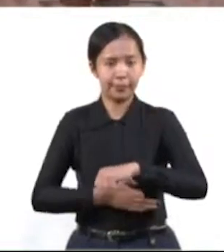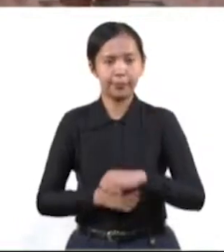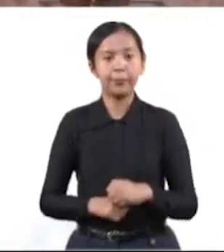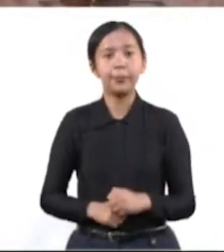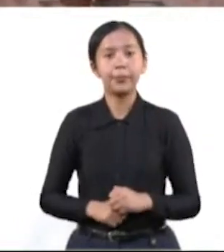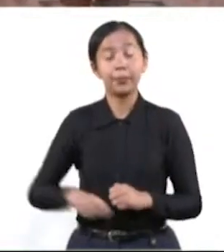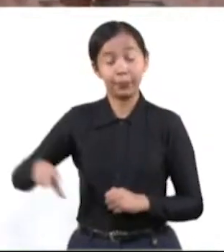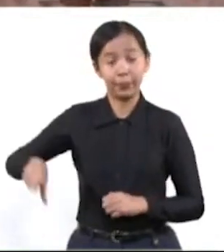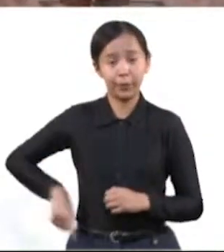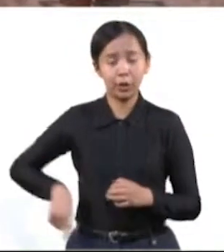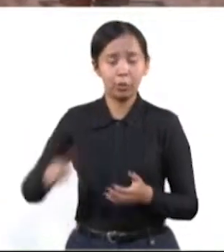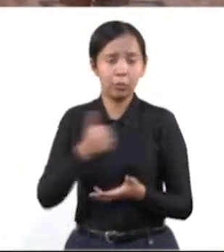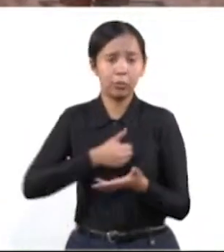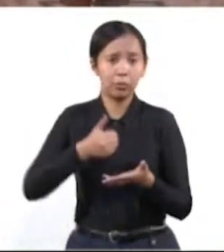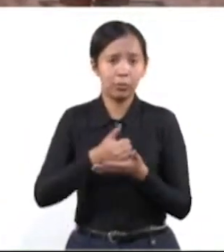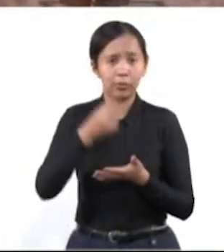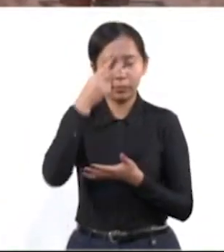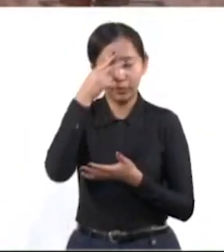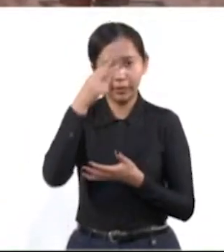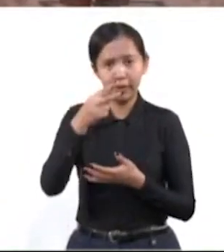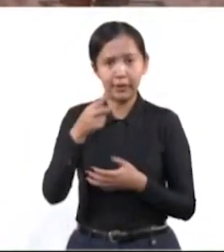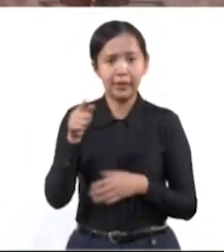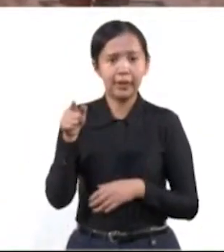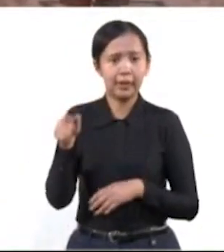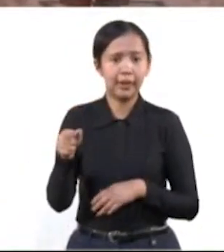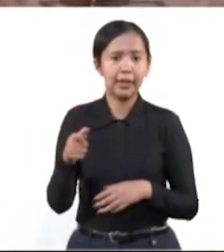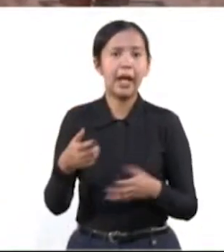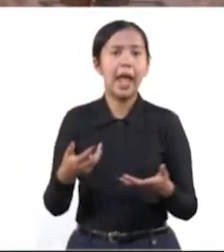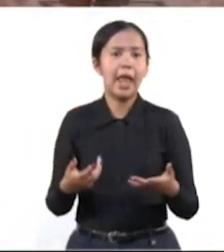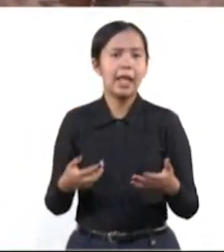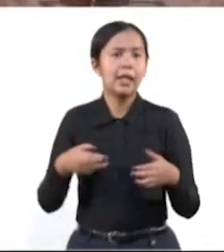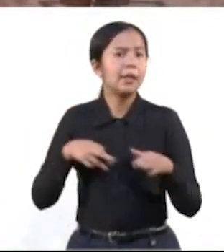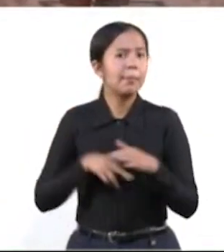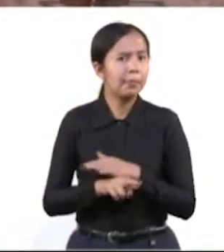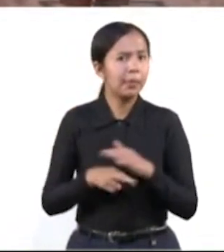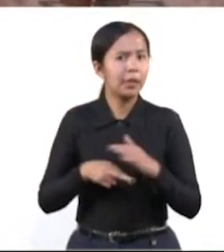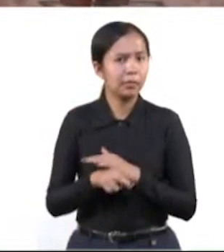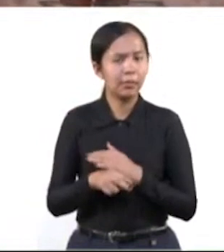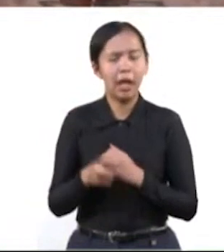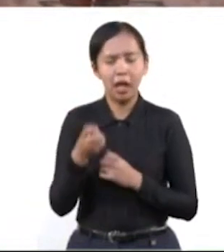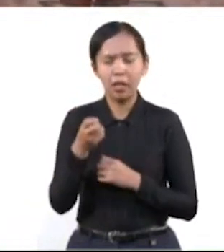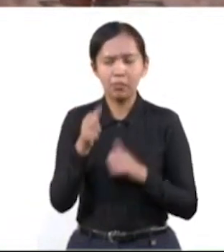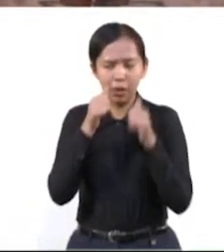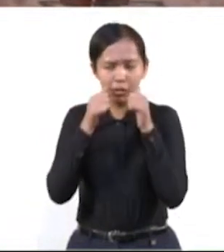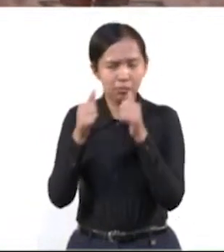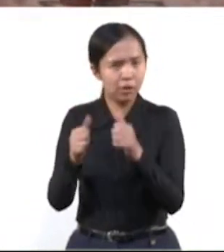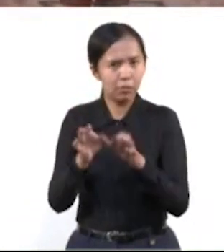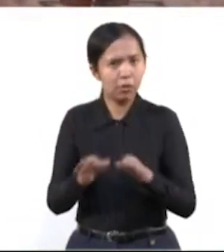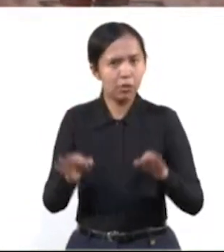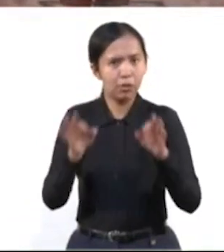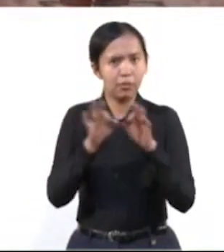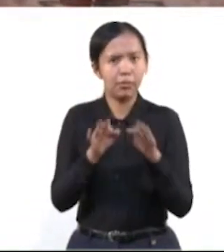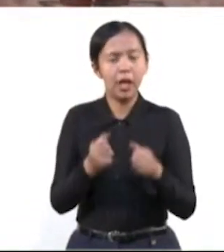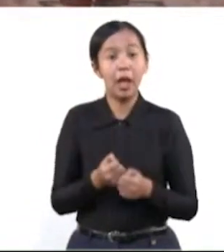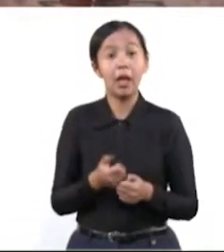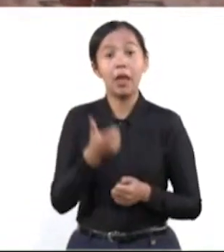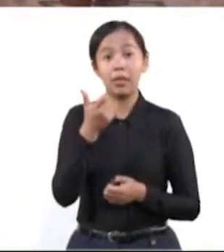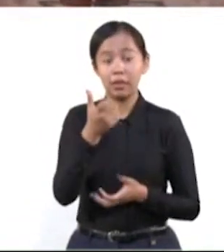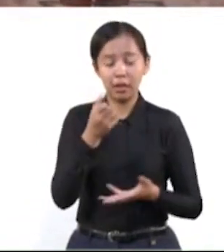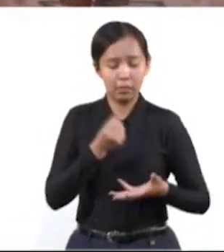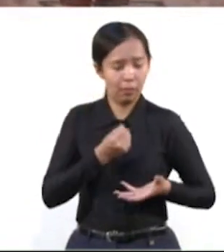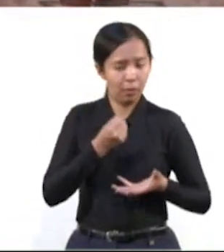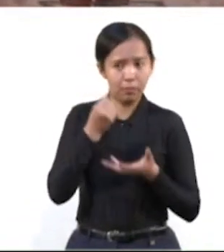Para el Gobierno de la Ciudad de México, el sistema de transporte colectivo Metro es una prioridad y se han destinado los